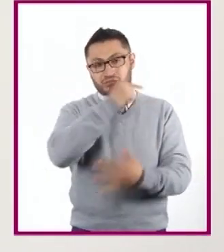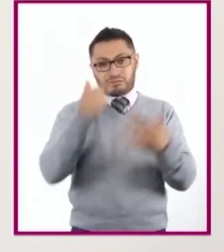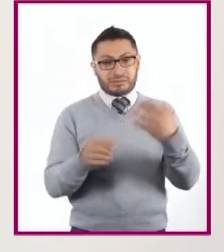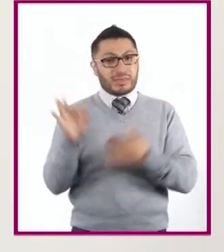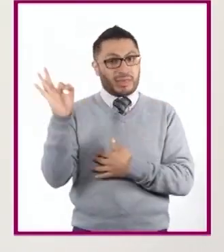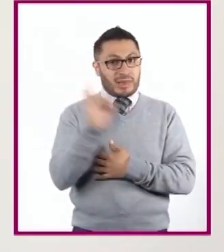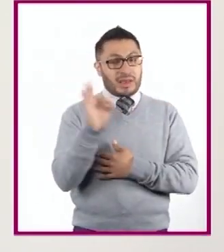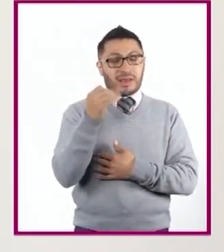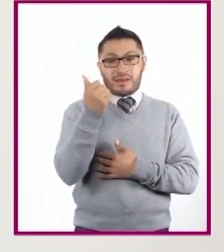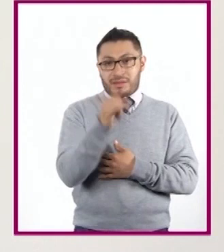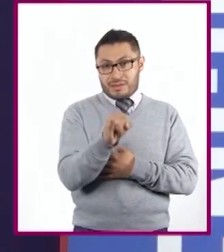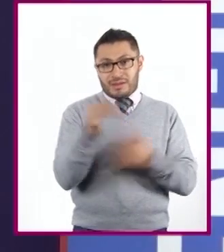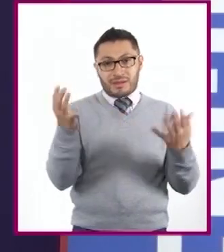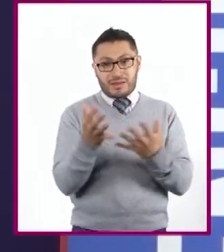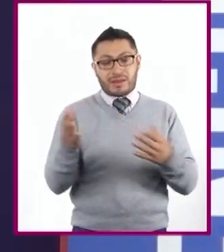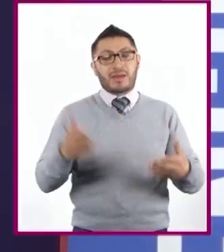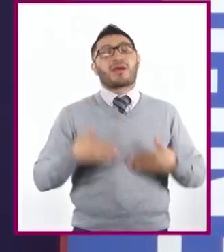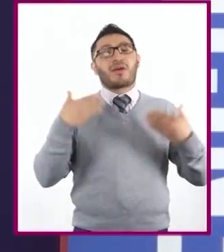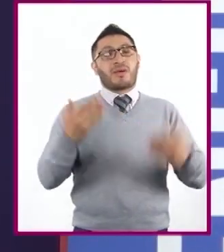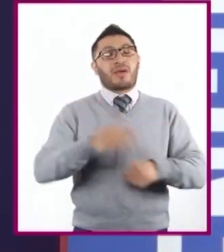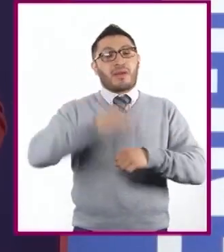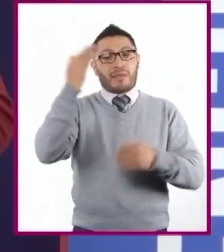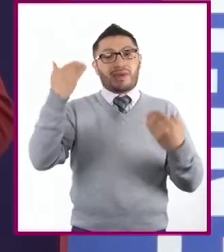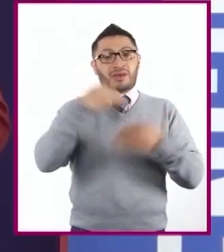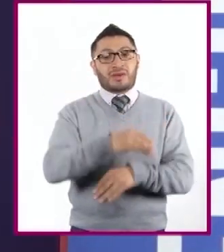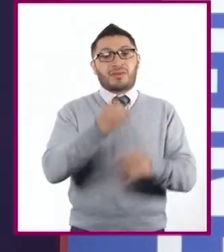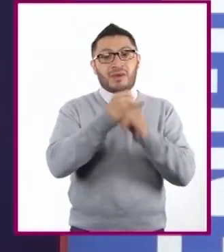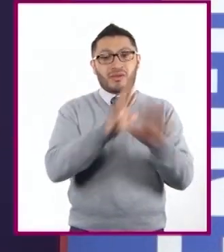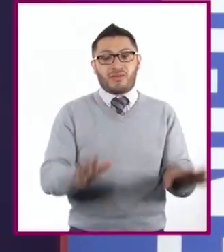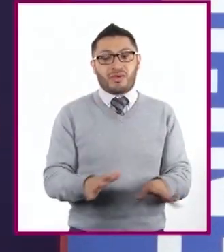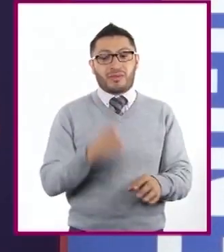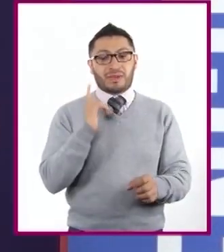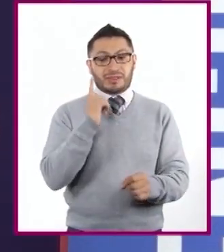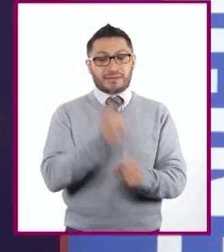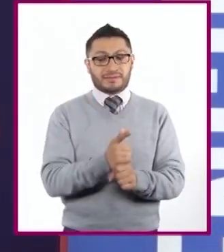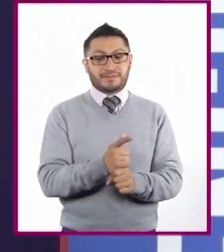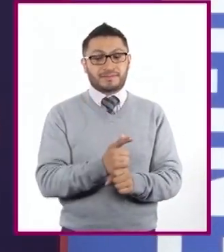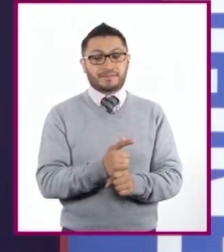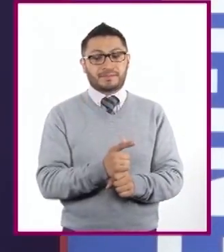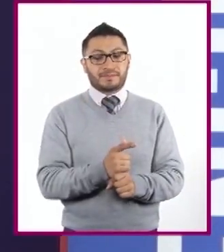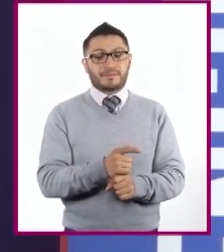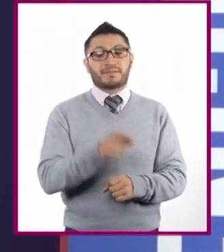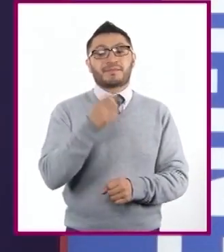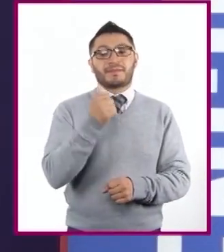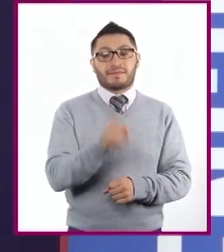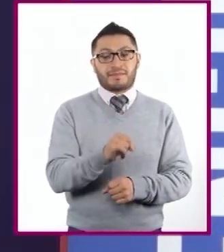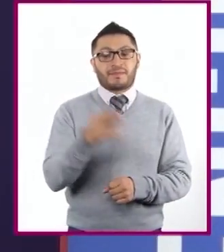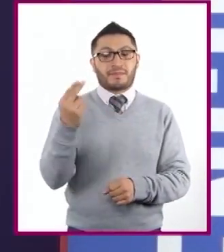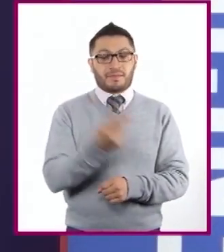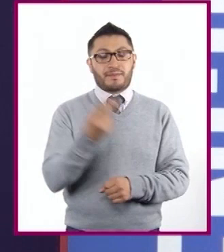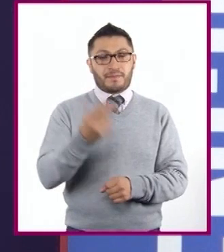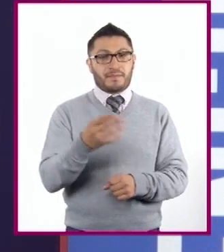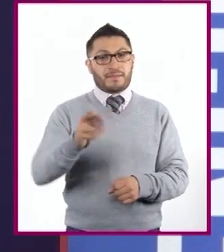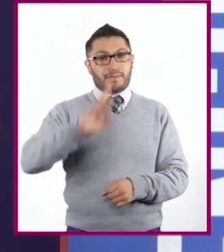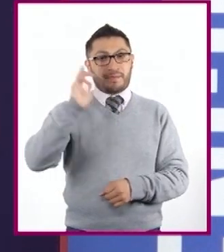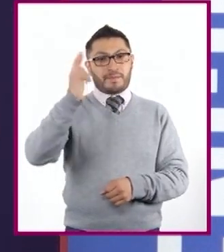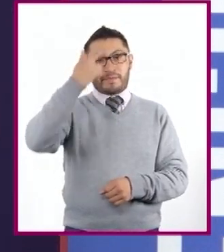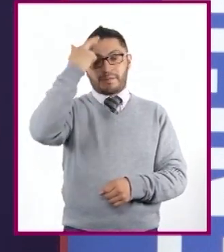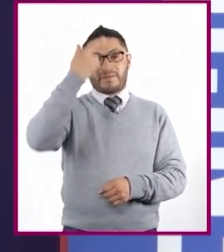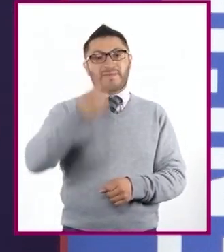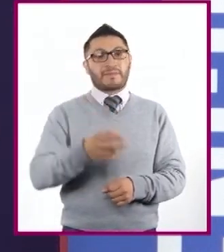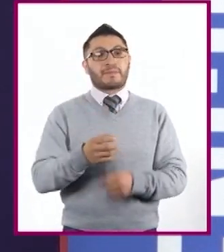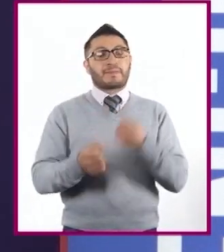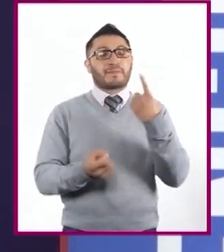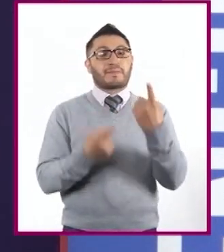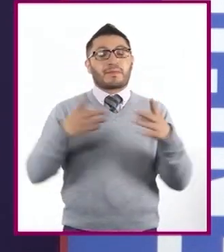hacemos así, podemos confiar más en la información que encontremos. Aún así, es necesario tomar en cuenta